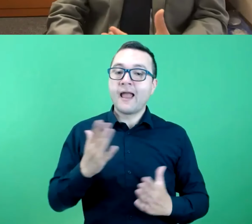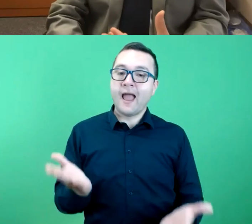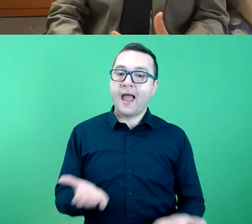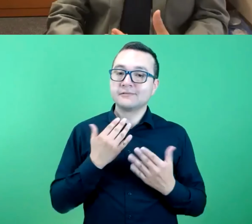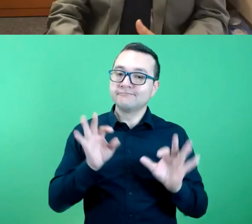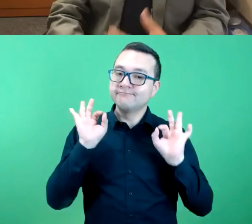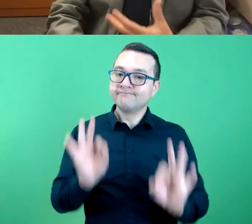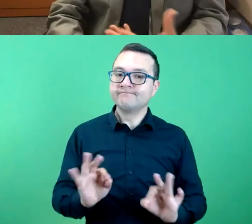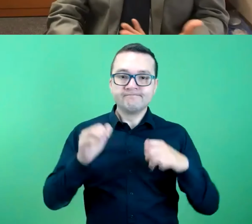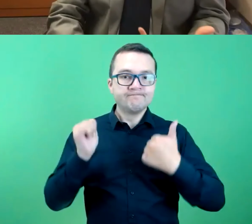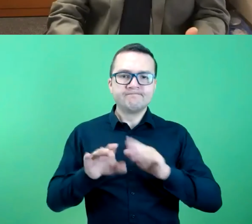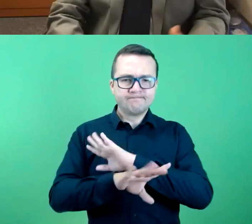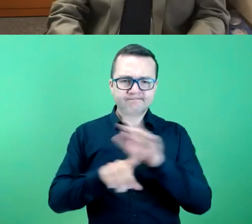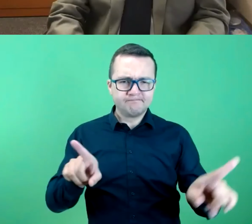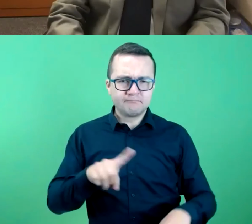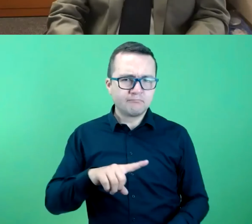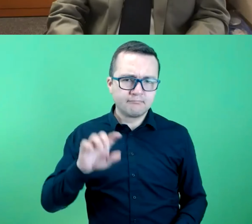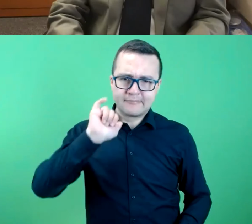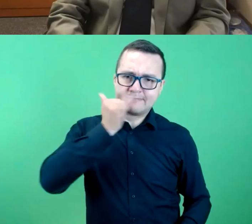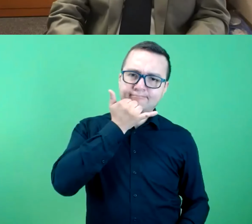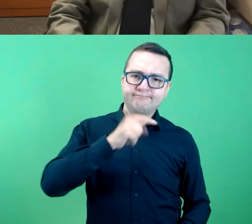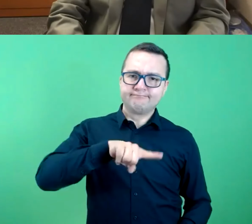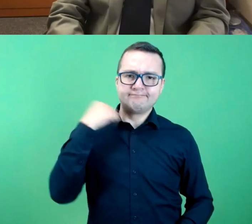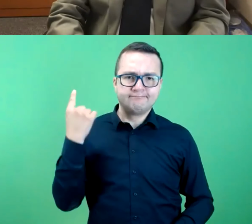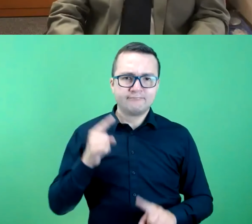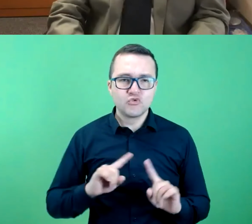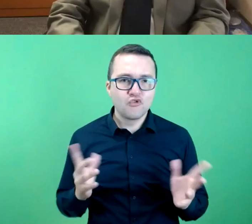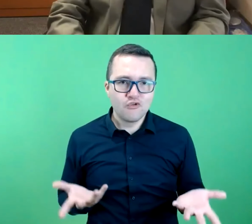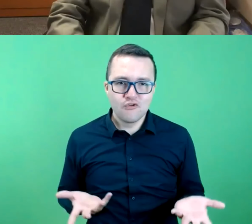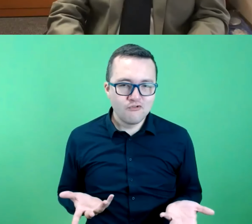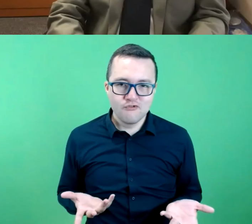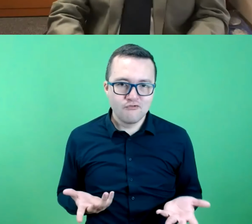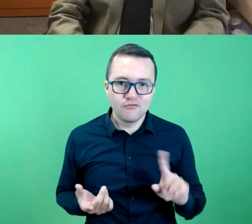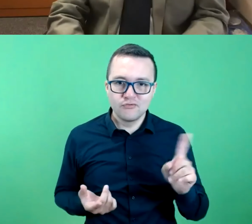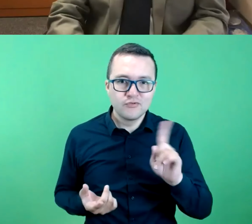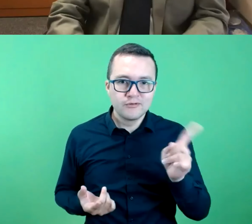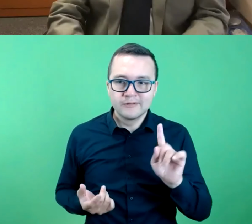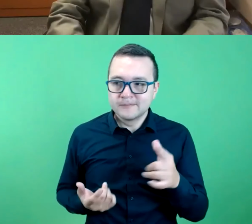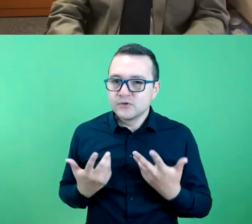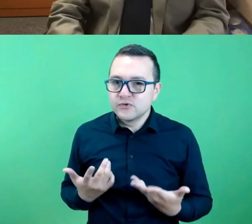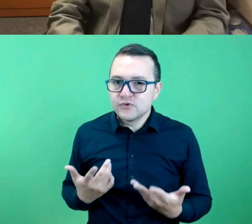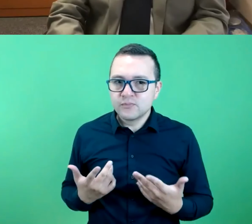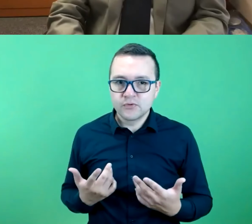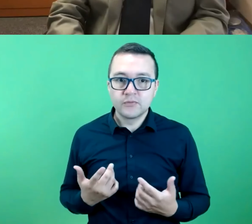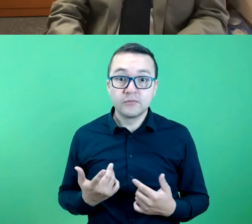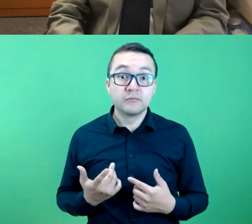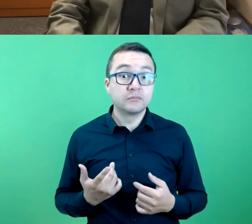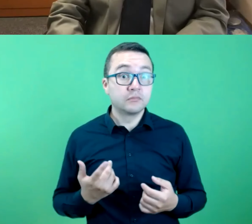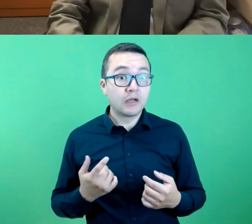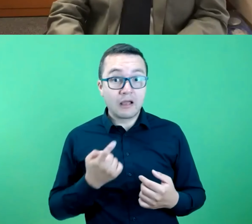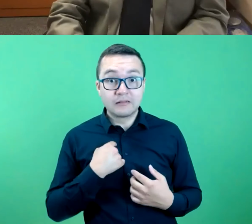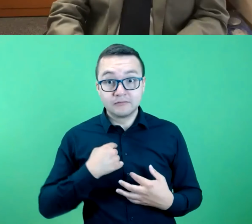tengo pacientes, de forma personal, ¿no?, en los que las decisiones de poner en soporte vital está en duda, ya sea por la complejidad